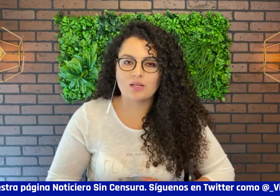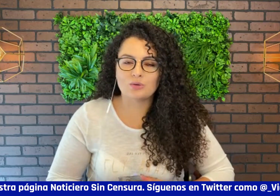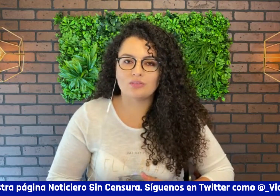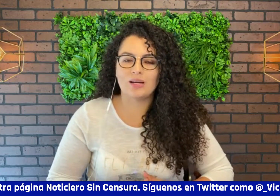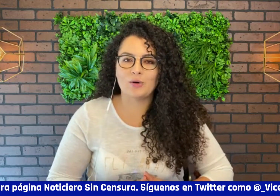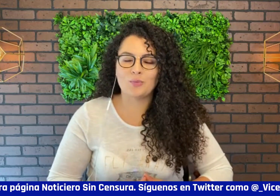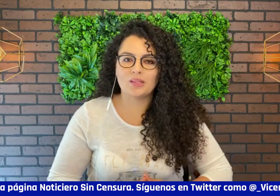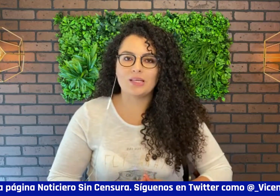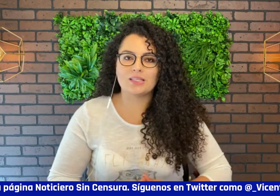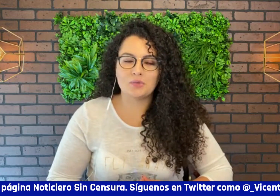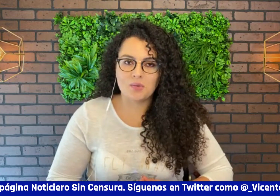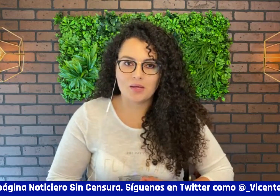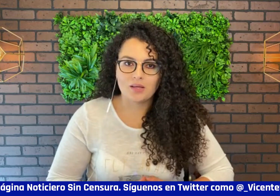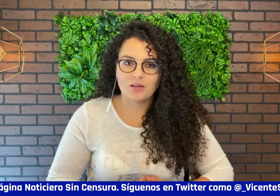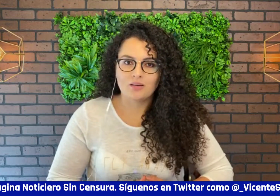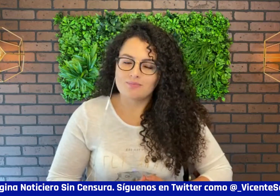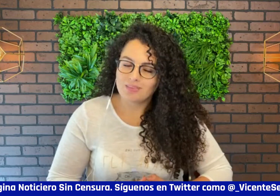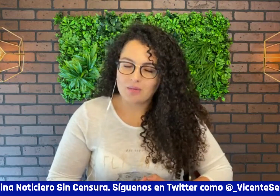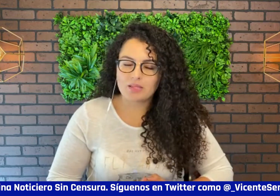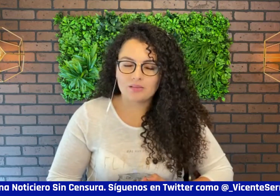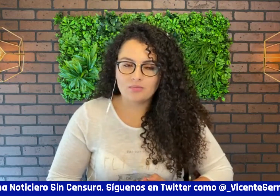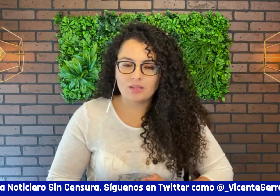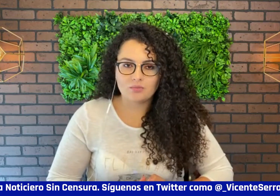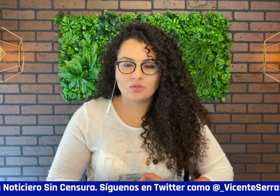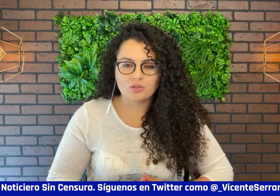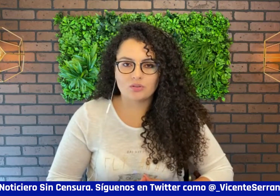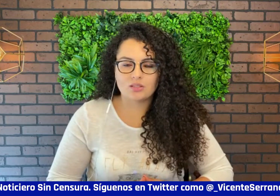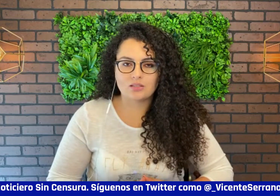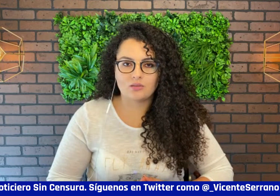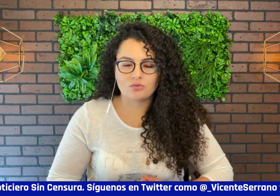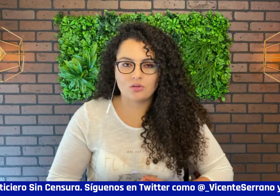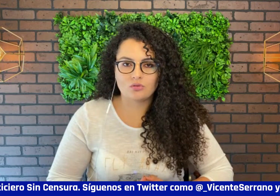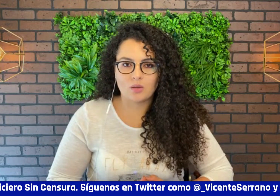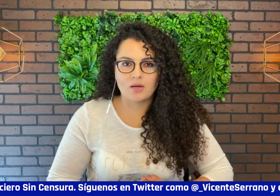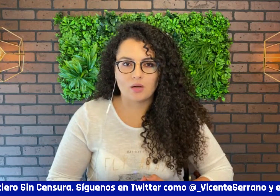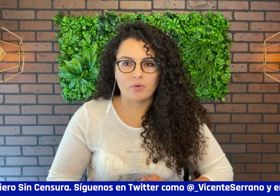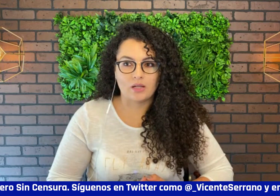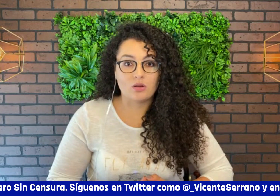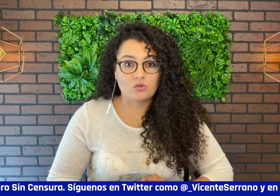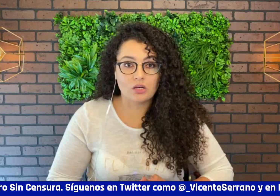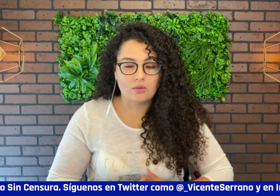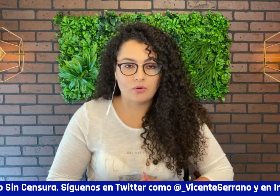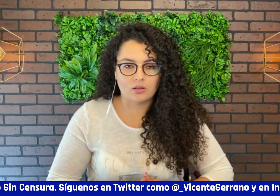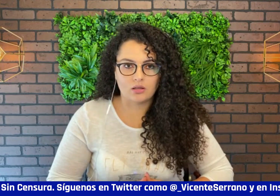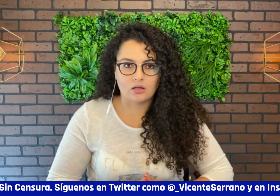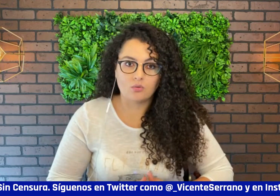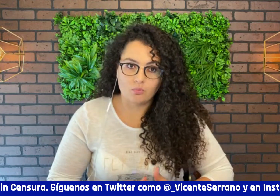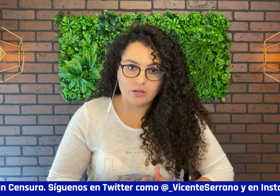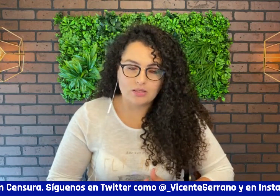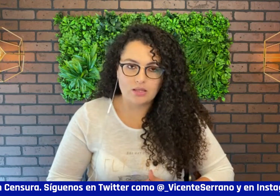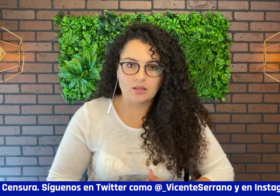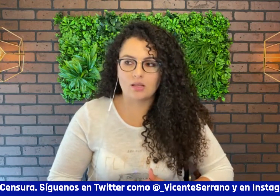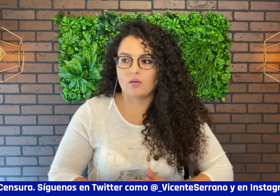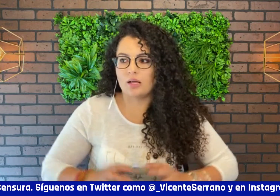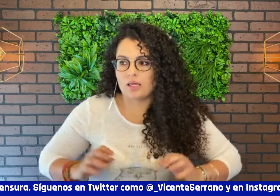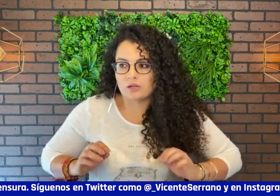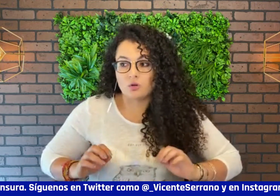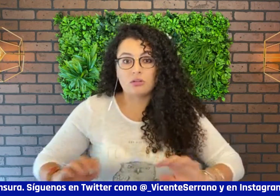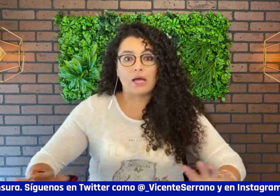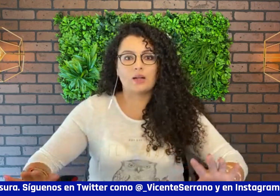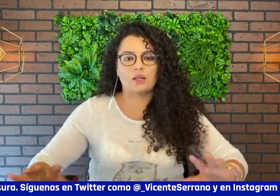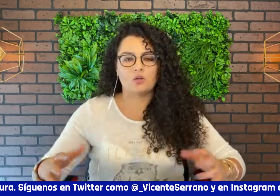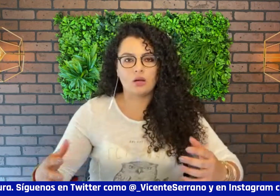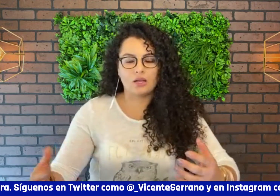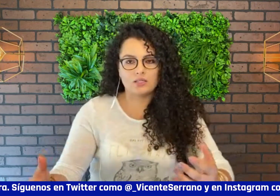las vacunas contra la COVID-19. Lamentablemente hay muchas cosas que Estados Unidos todavía ha acaparado y yo celebro que tengan un presidente que ahora